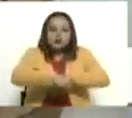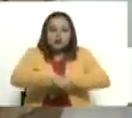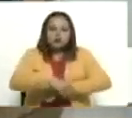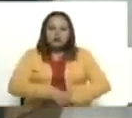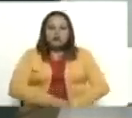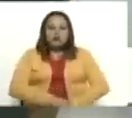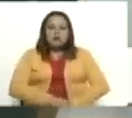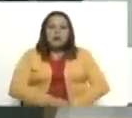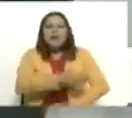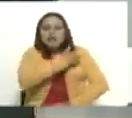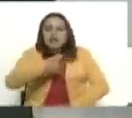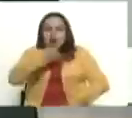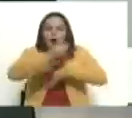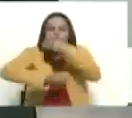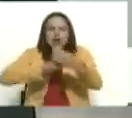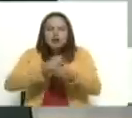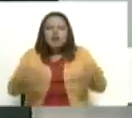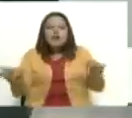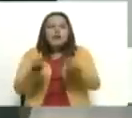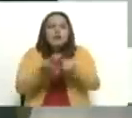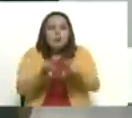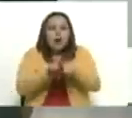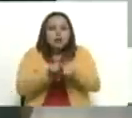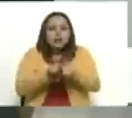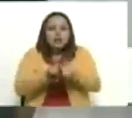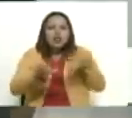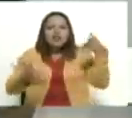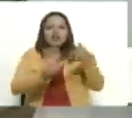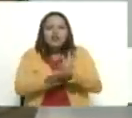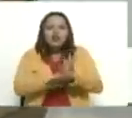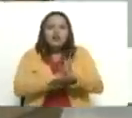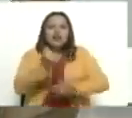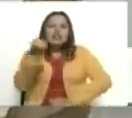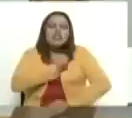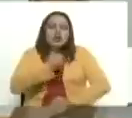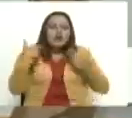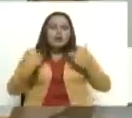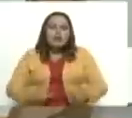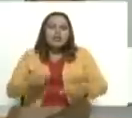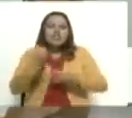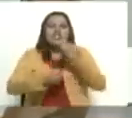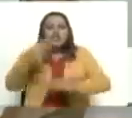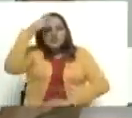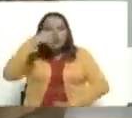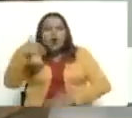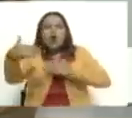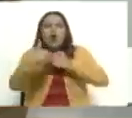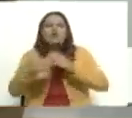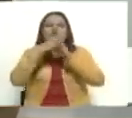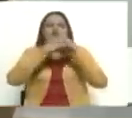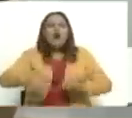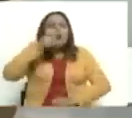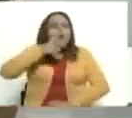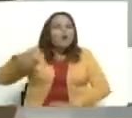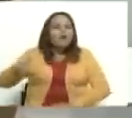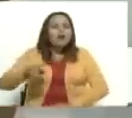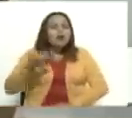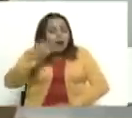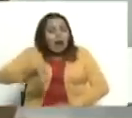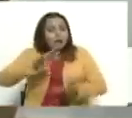que fueron ejecutores de las acciones de lesa humanidad de Donald Trump contra todo un pueblo